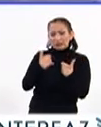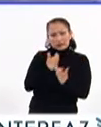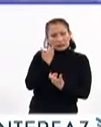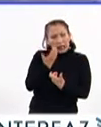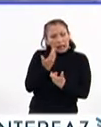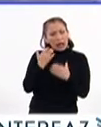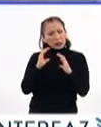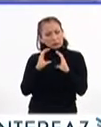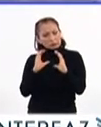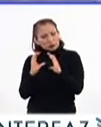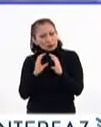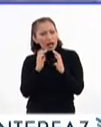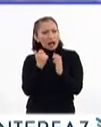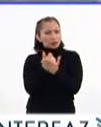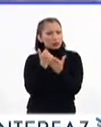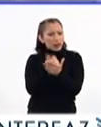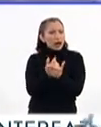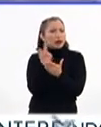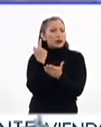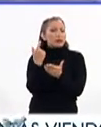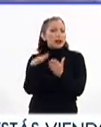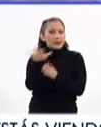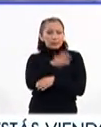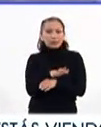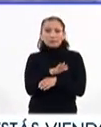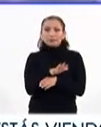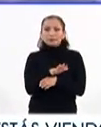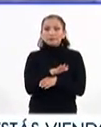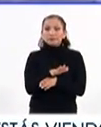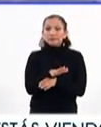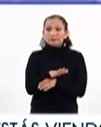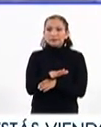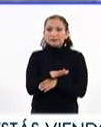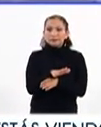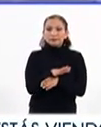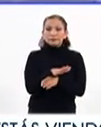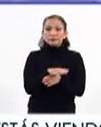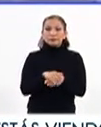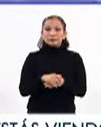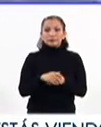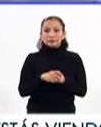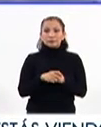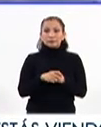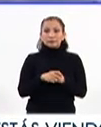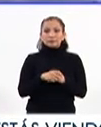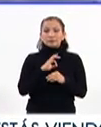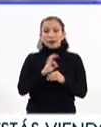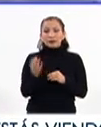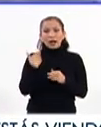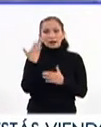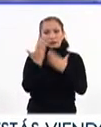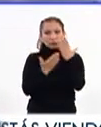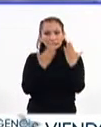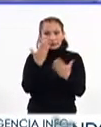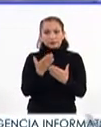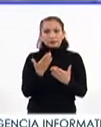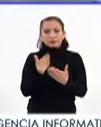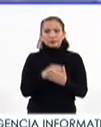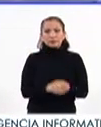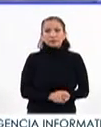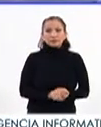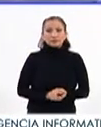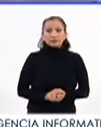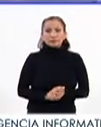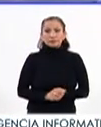comprometidos con esta problemática o con este importante recurso natural puedan abarcarlo y